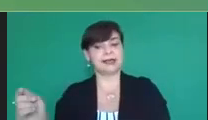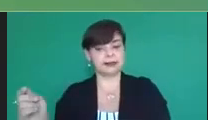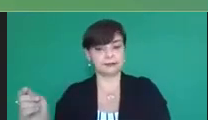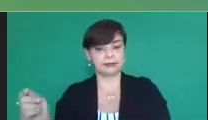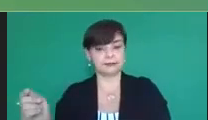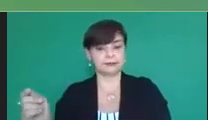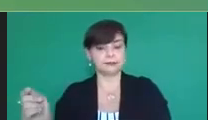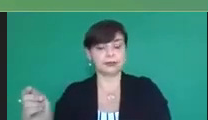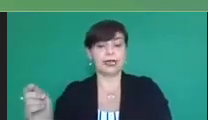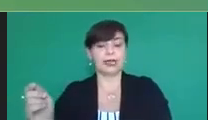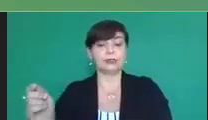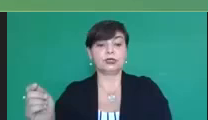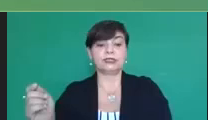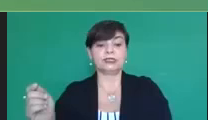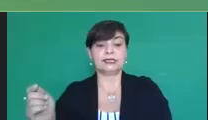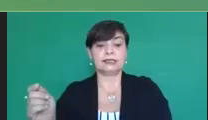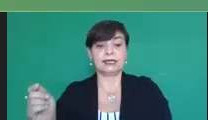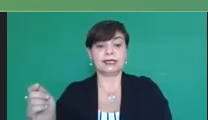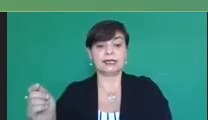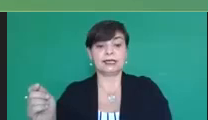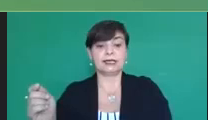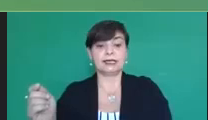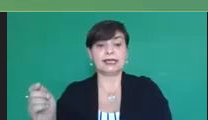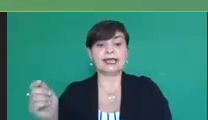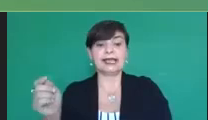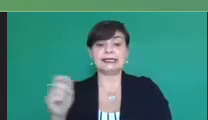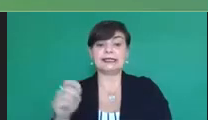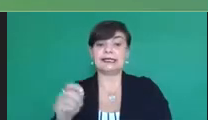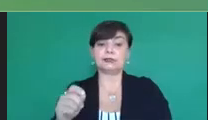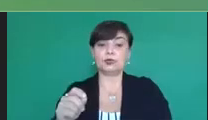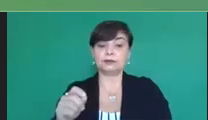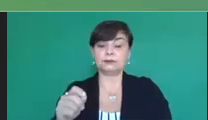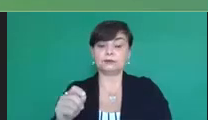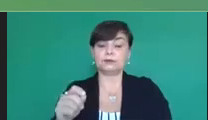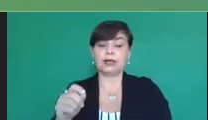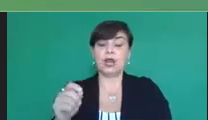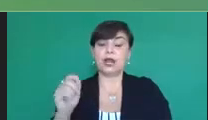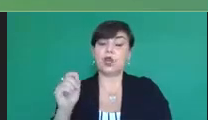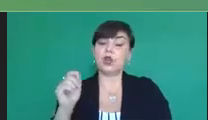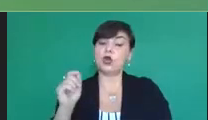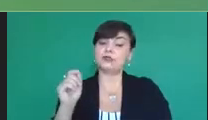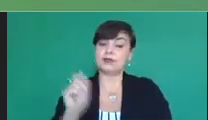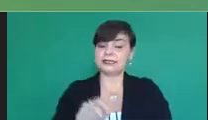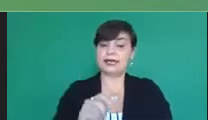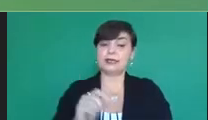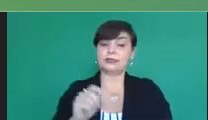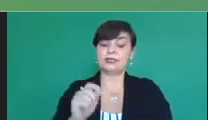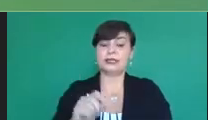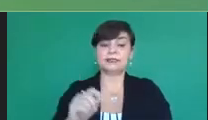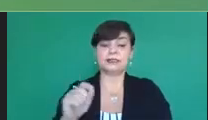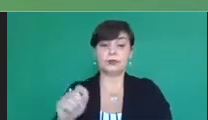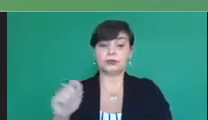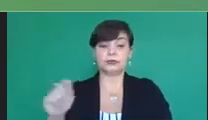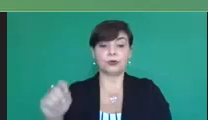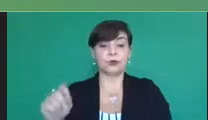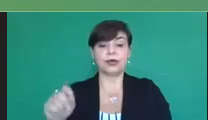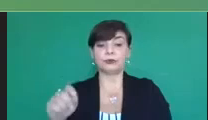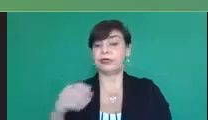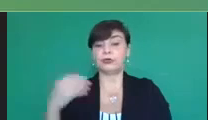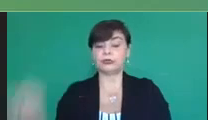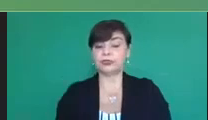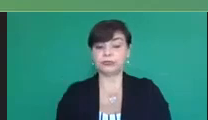arriba. Entonces, en la literatura, los más cercanos eran 0.4